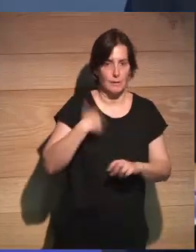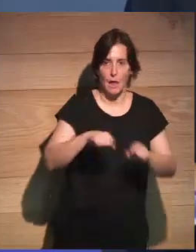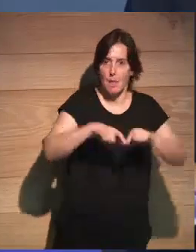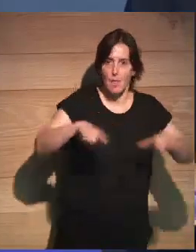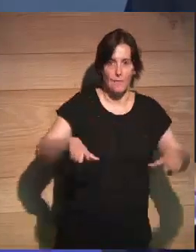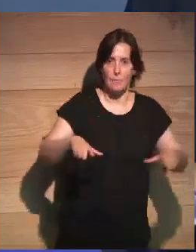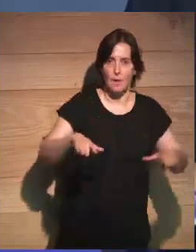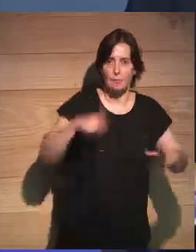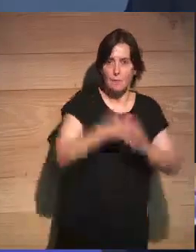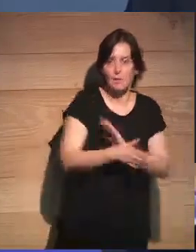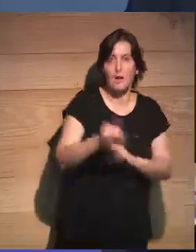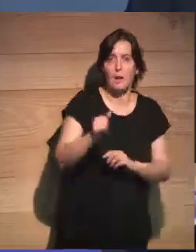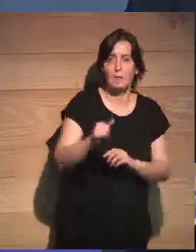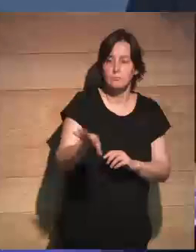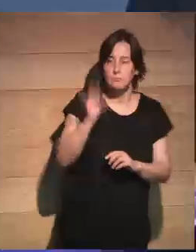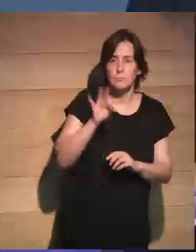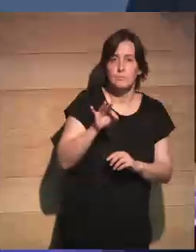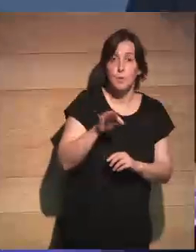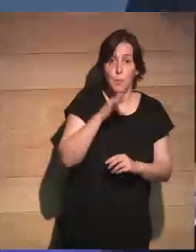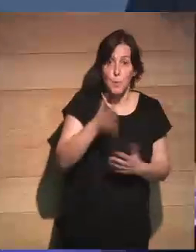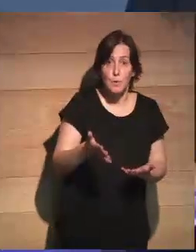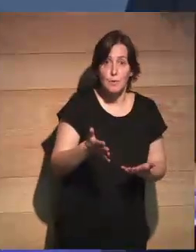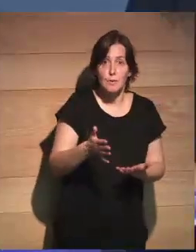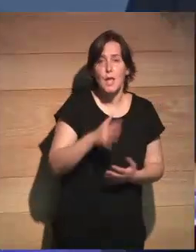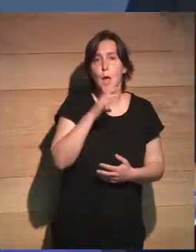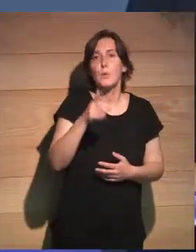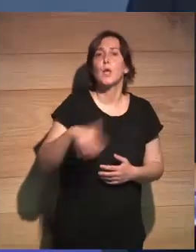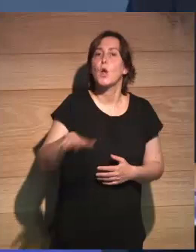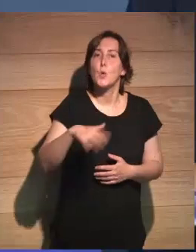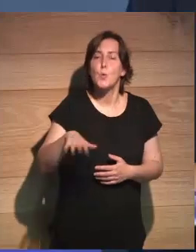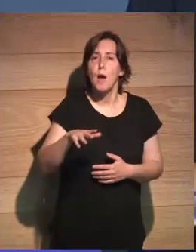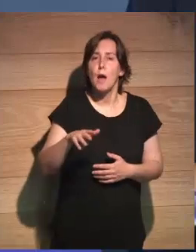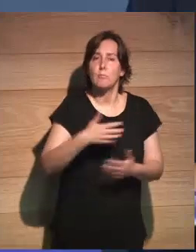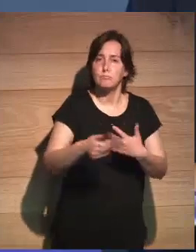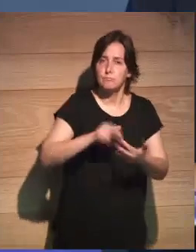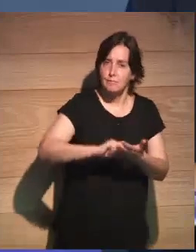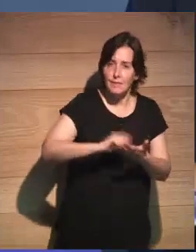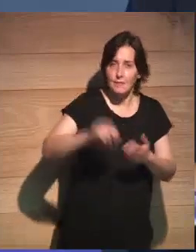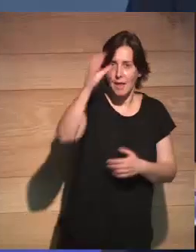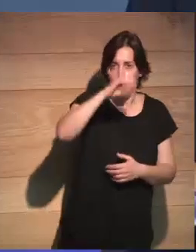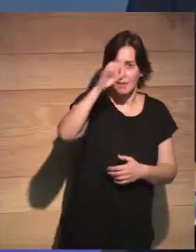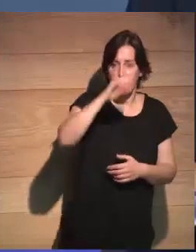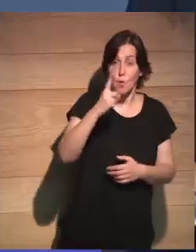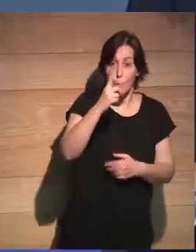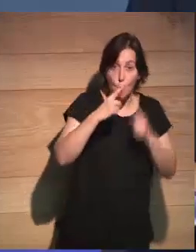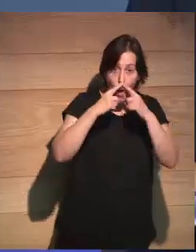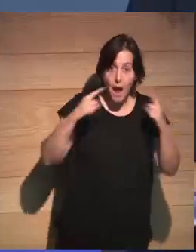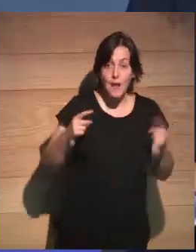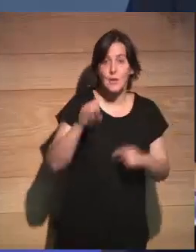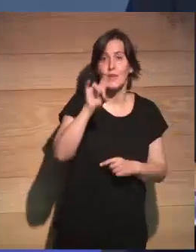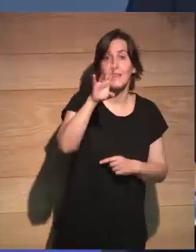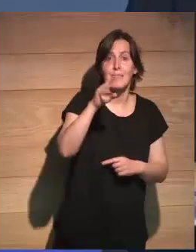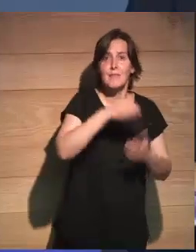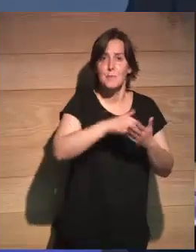plataforma y la cogí. ¿Por qué? Pues porque un lugar donde escriben científicos que ha superado en un año los 15 millones